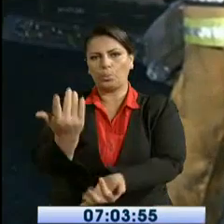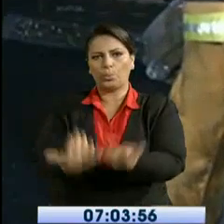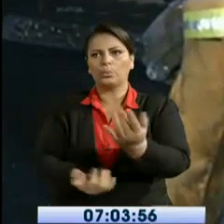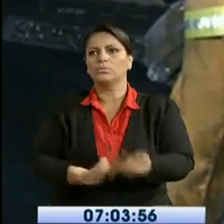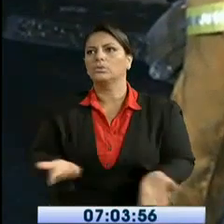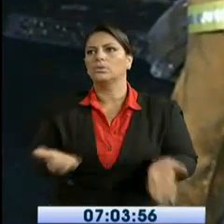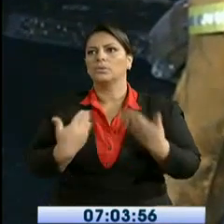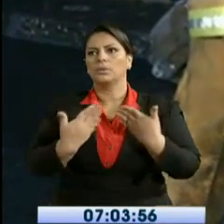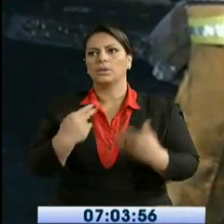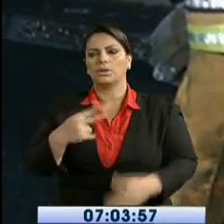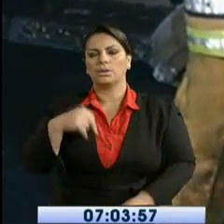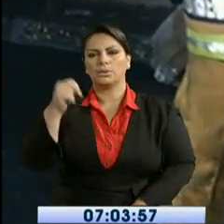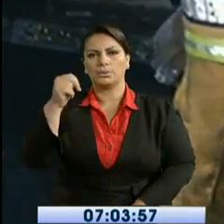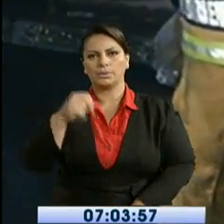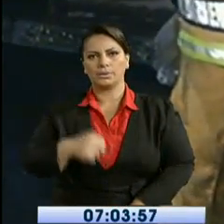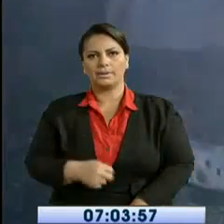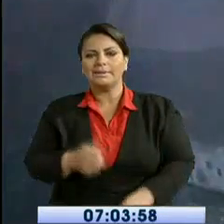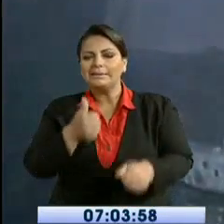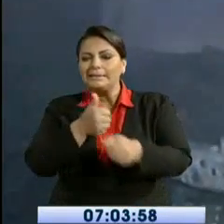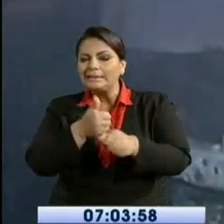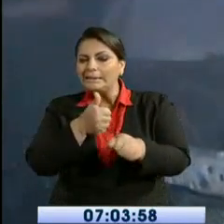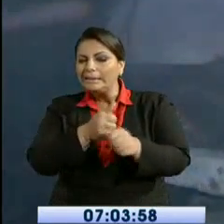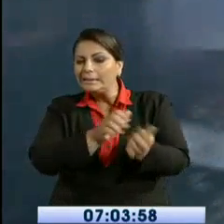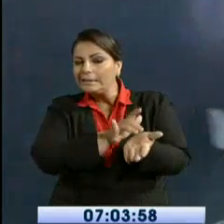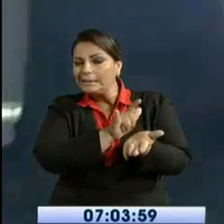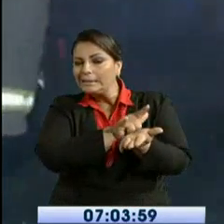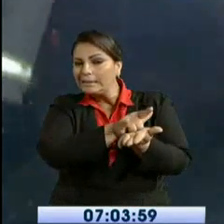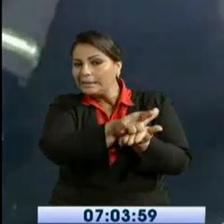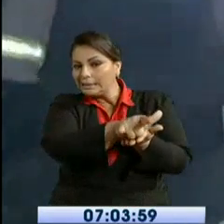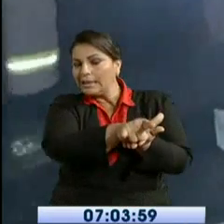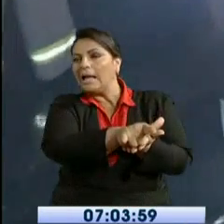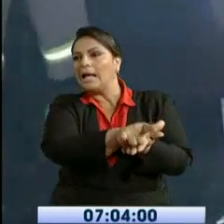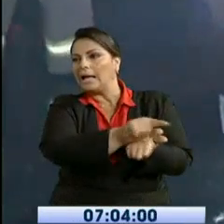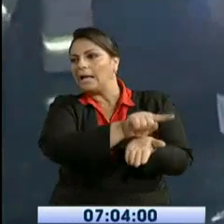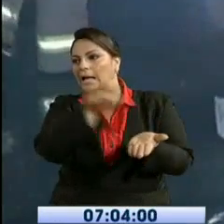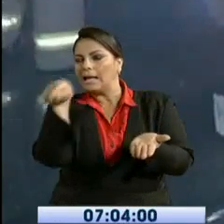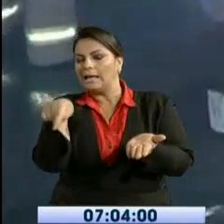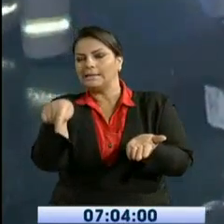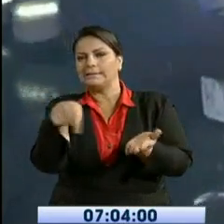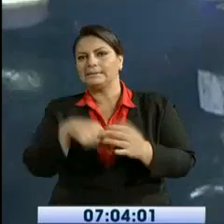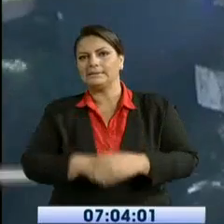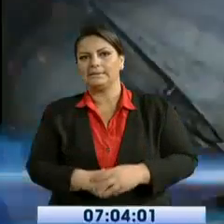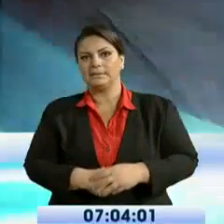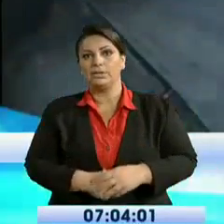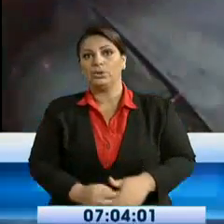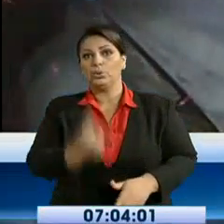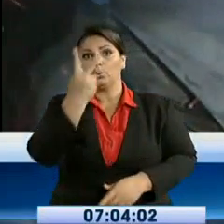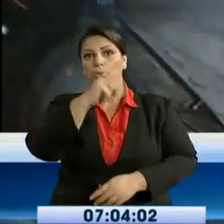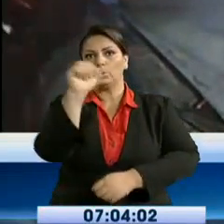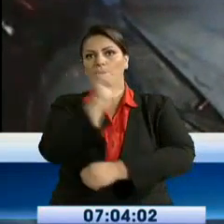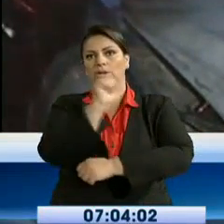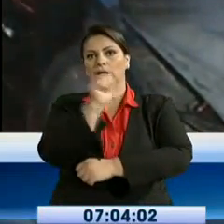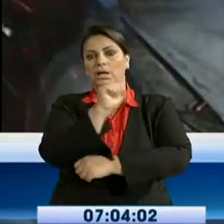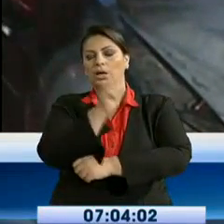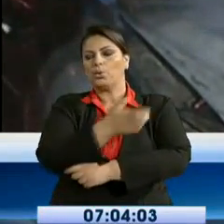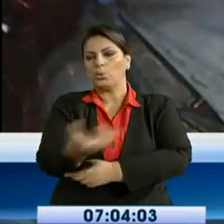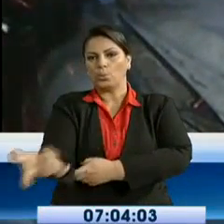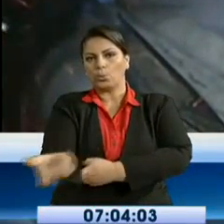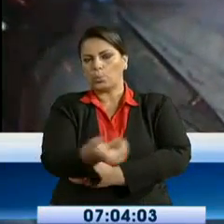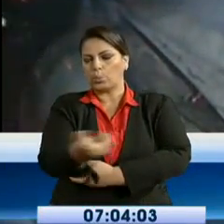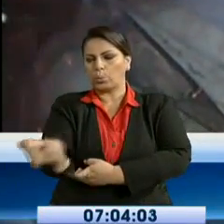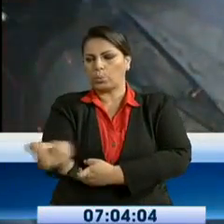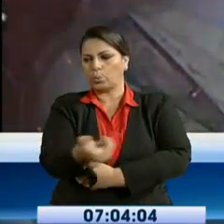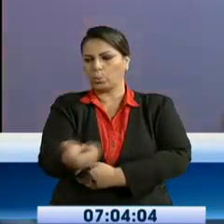de La Guayaquil es al frente del aeropuerto. Al sitio llegaron dos unidades del cuerpo de bomberos para apagar las llamas. Felizmente no